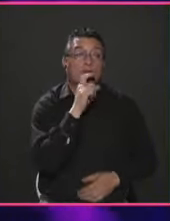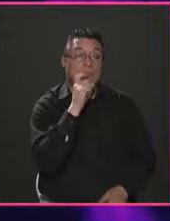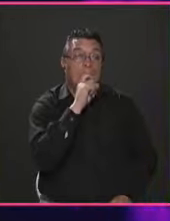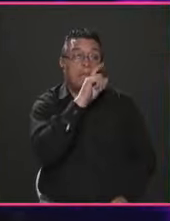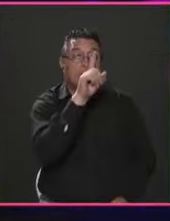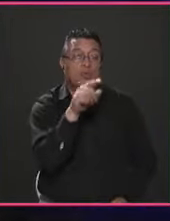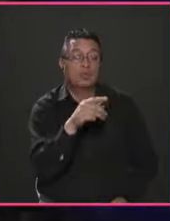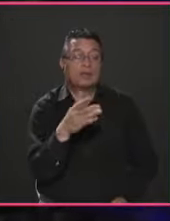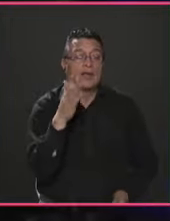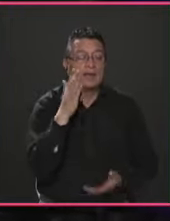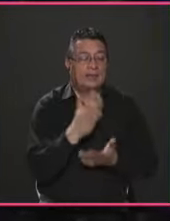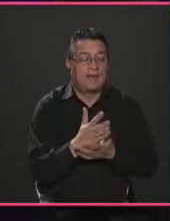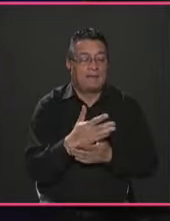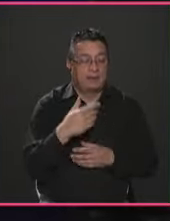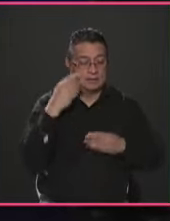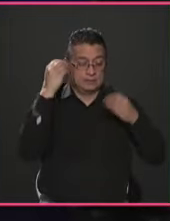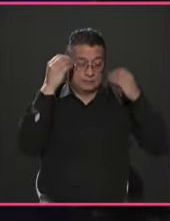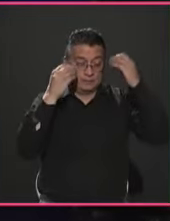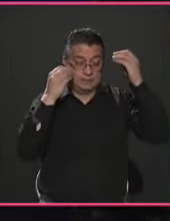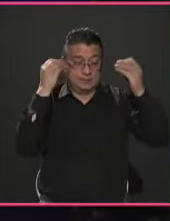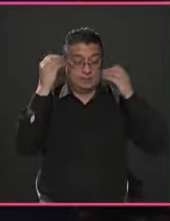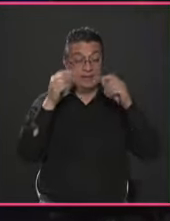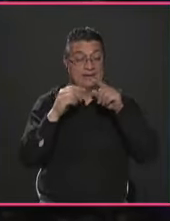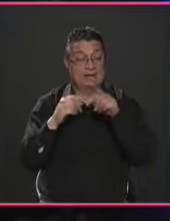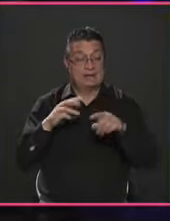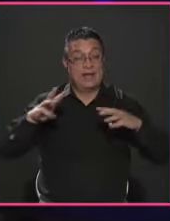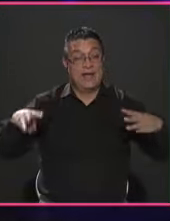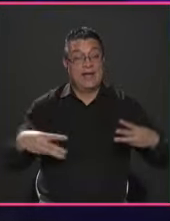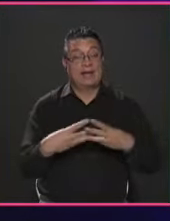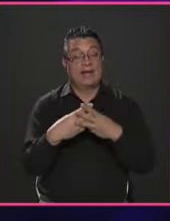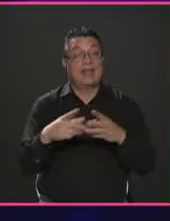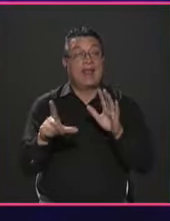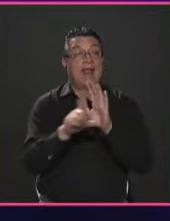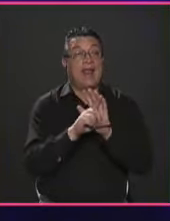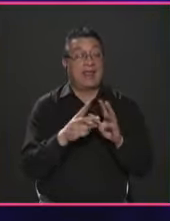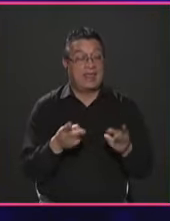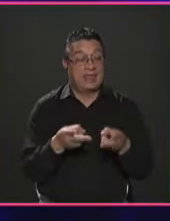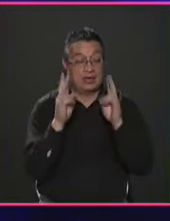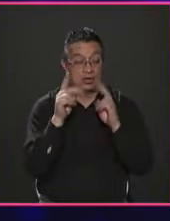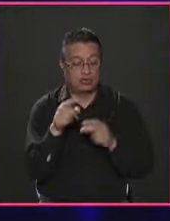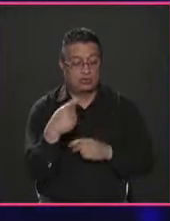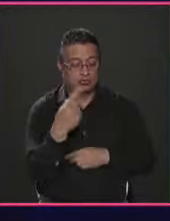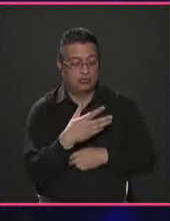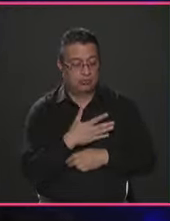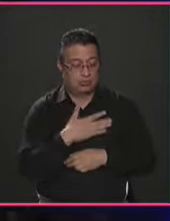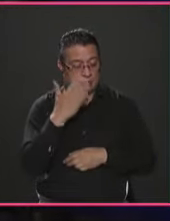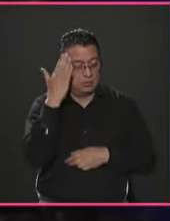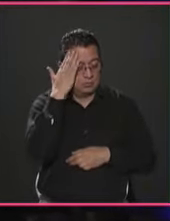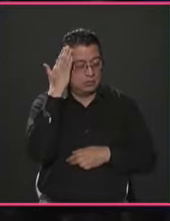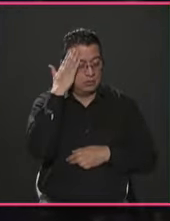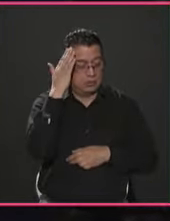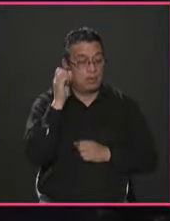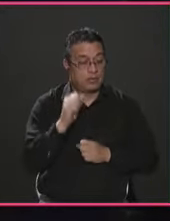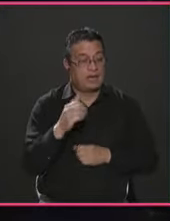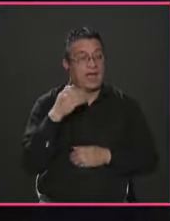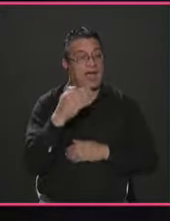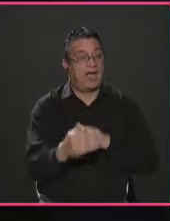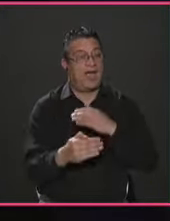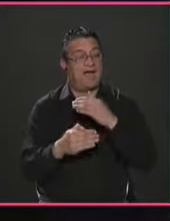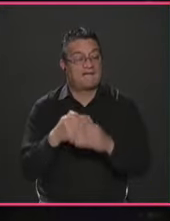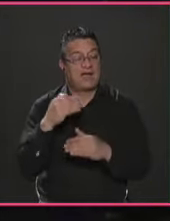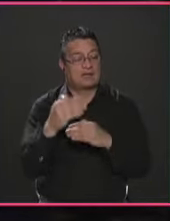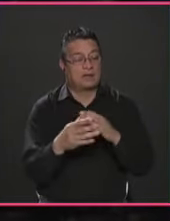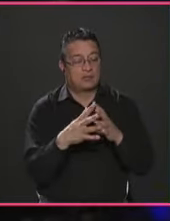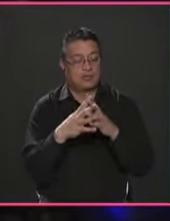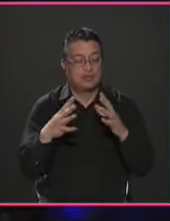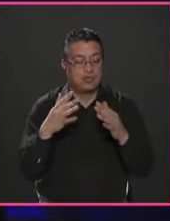hacernos es si es que esta red legal de derecho que nosotros estamos considerando y que estamos pensando para poder avanzar es muy emocionante